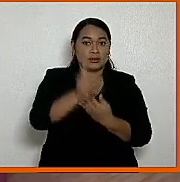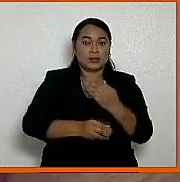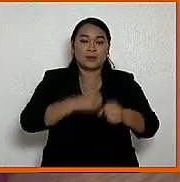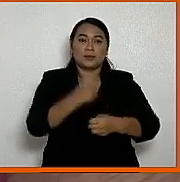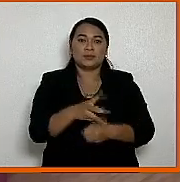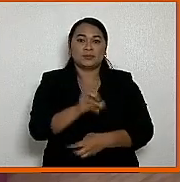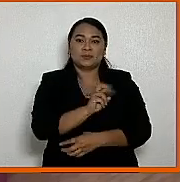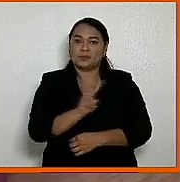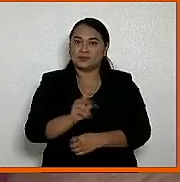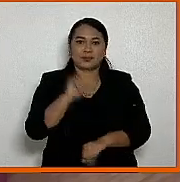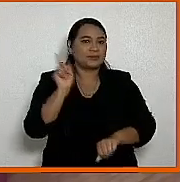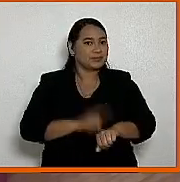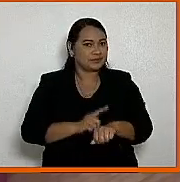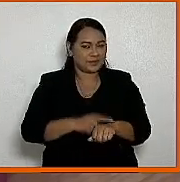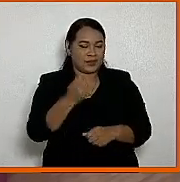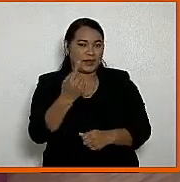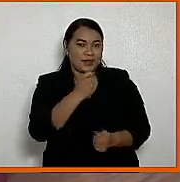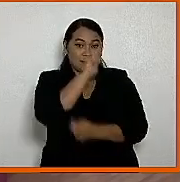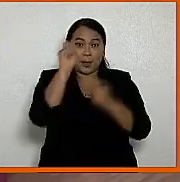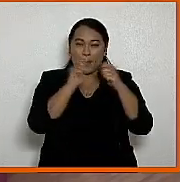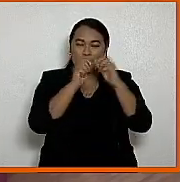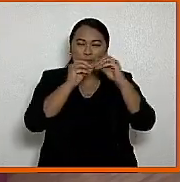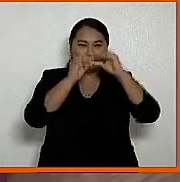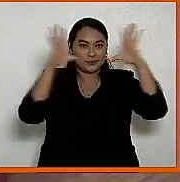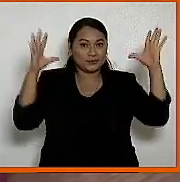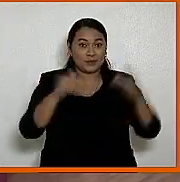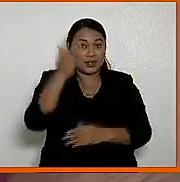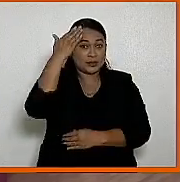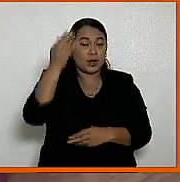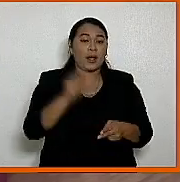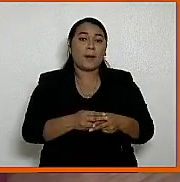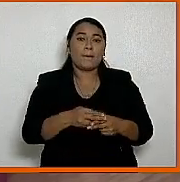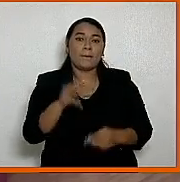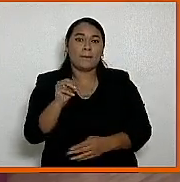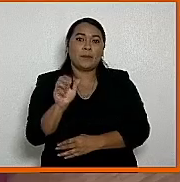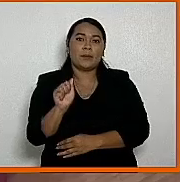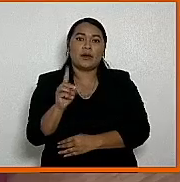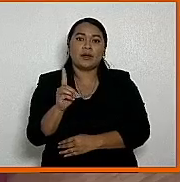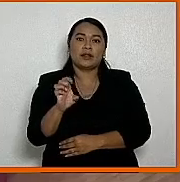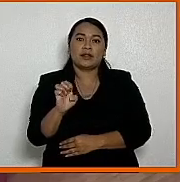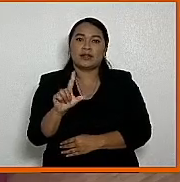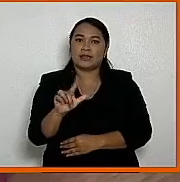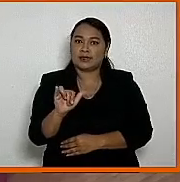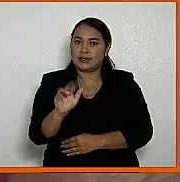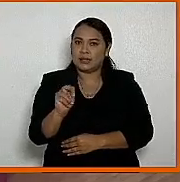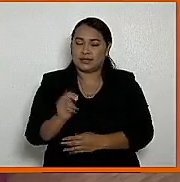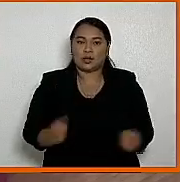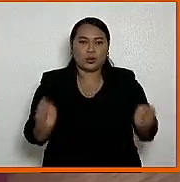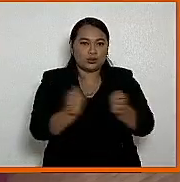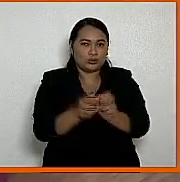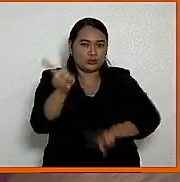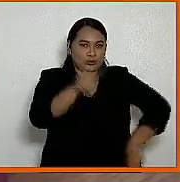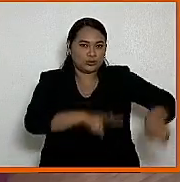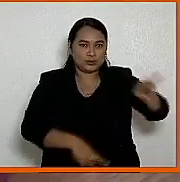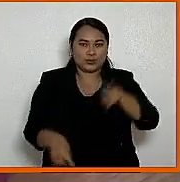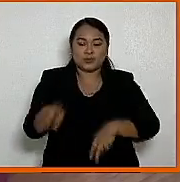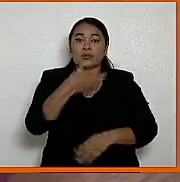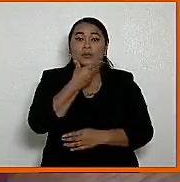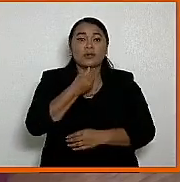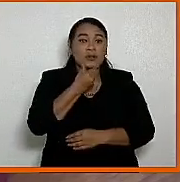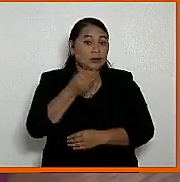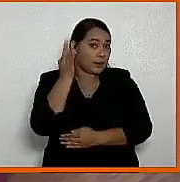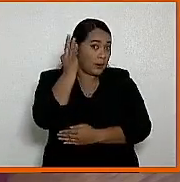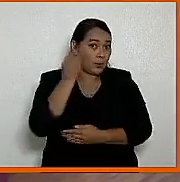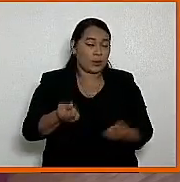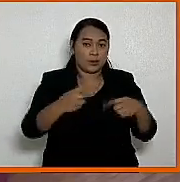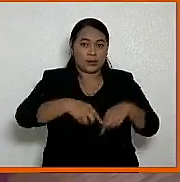2022. Cuando el reloj marca las 11 en punto de la mañana, te saluda Madeline Escobar en compañía de nuestro auditor y notario, que está para dar fe y